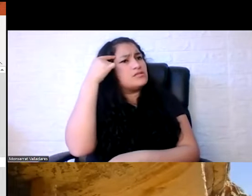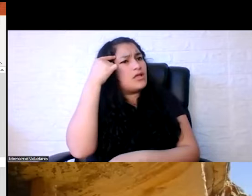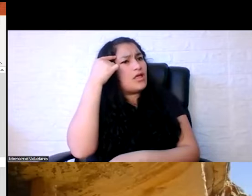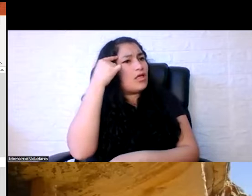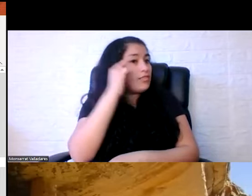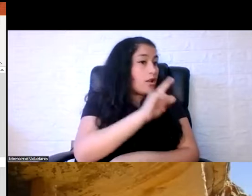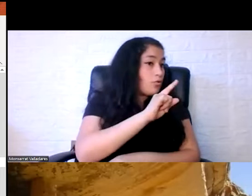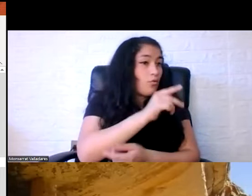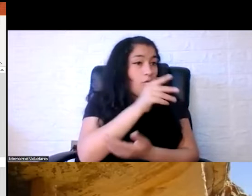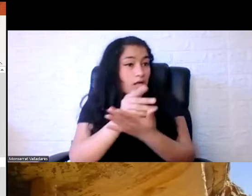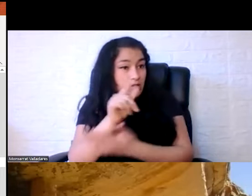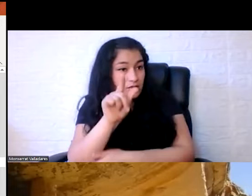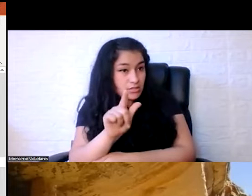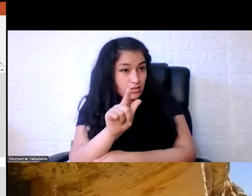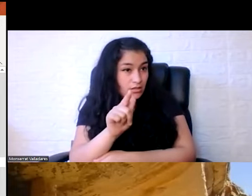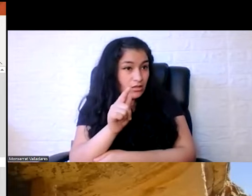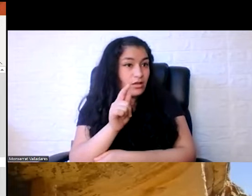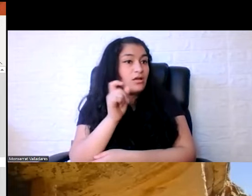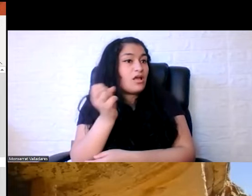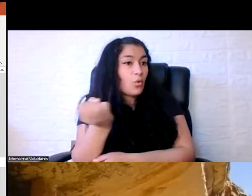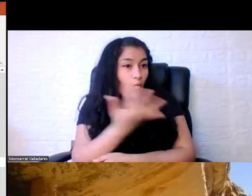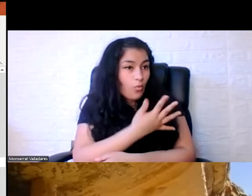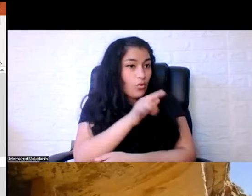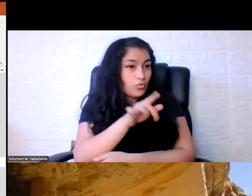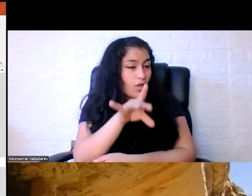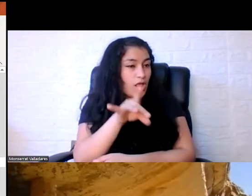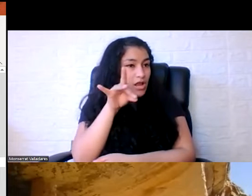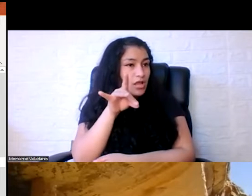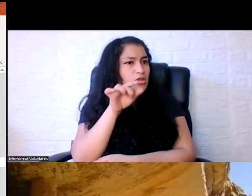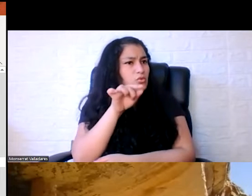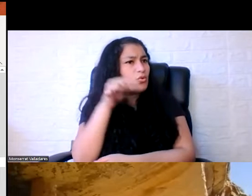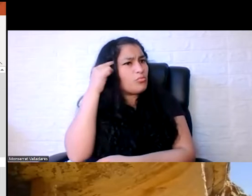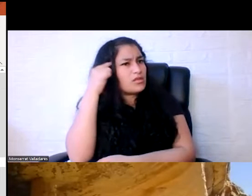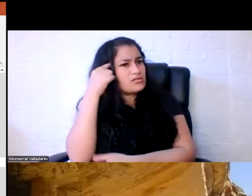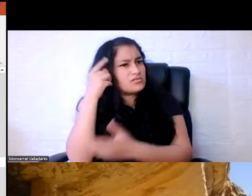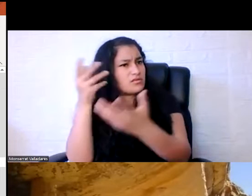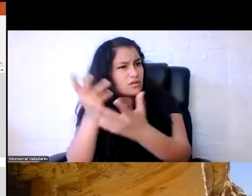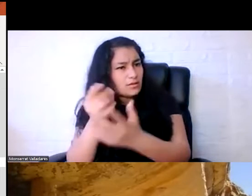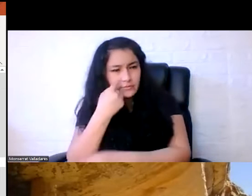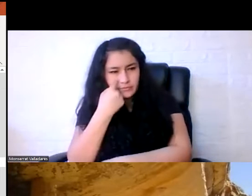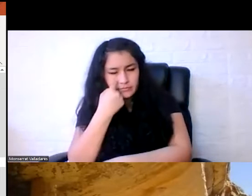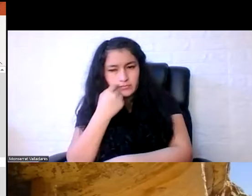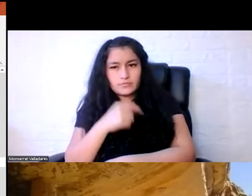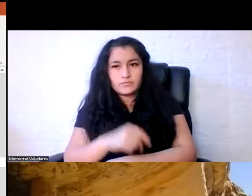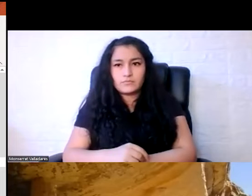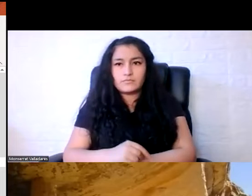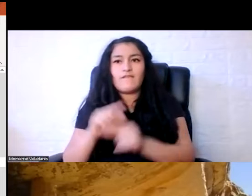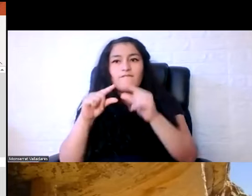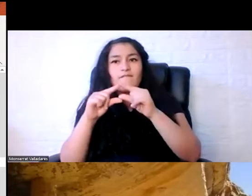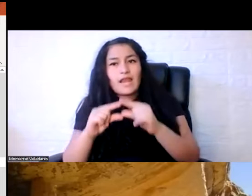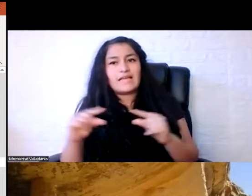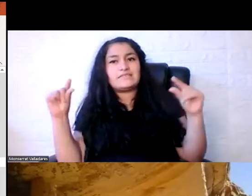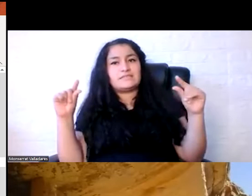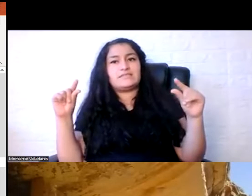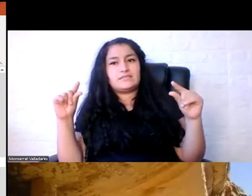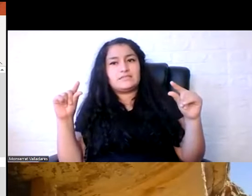gente en su ciudad y en su trabajo cree lo siguiente? Y eran refranes